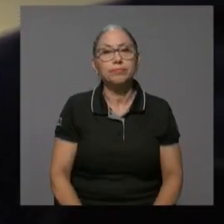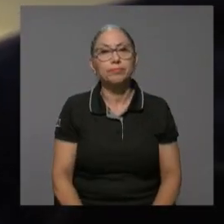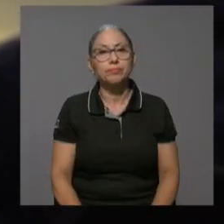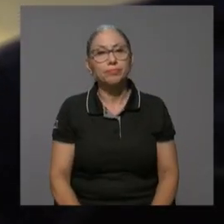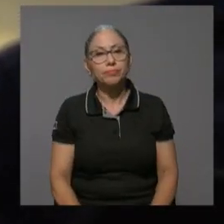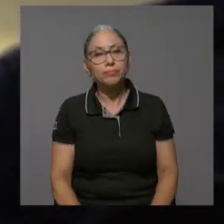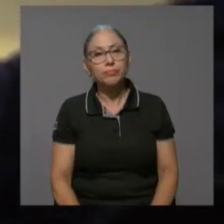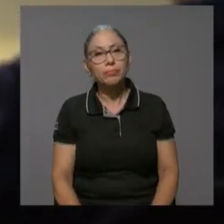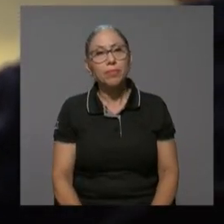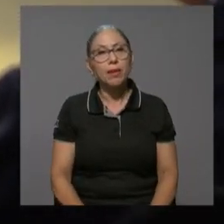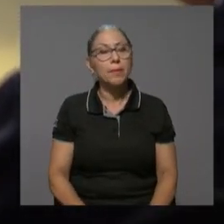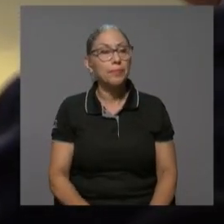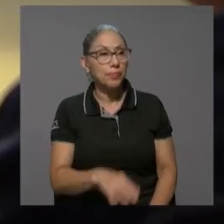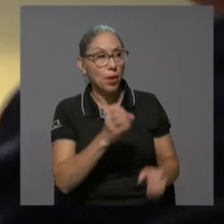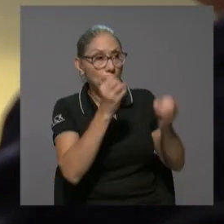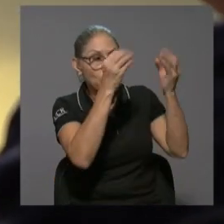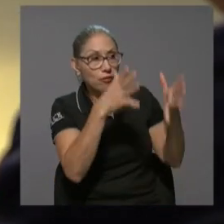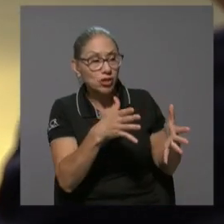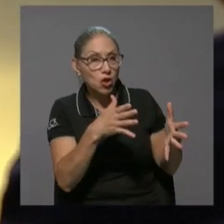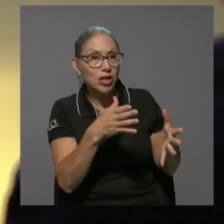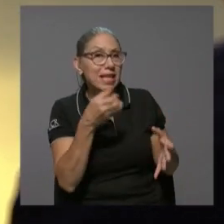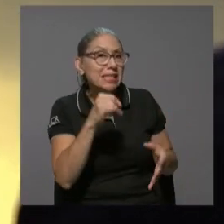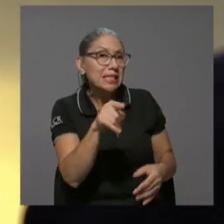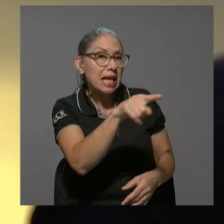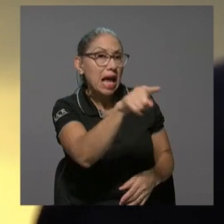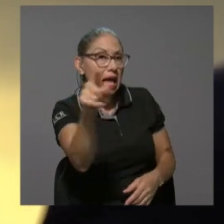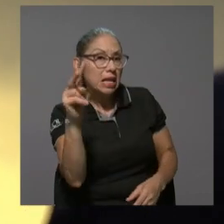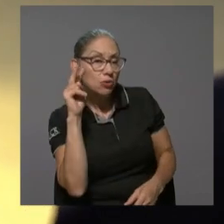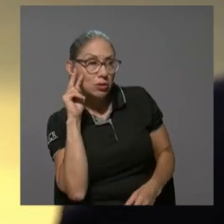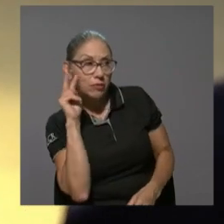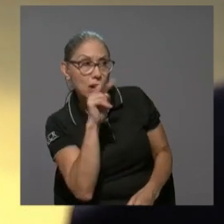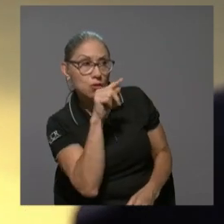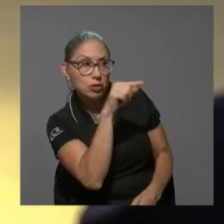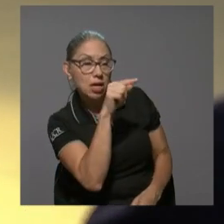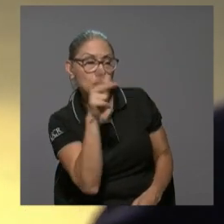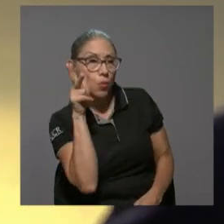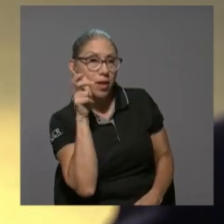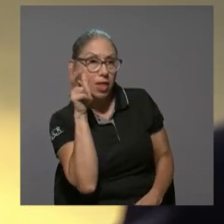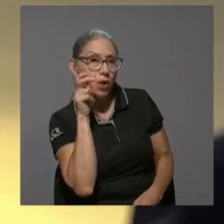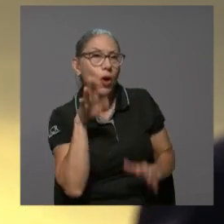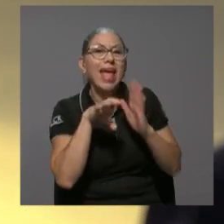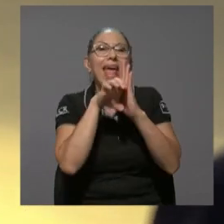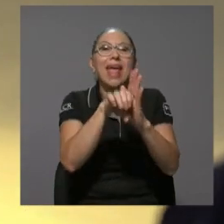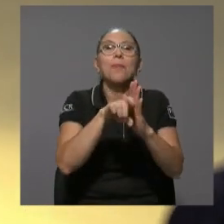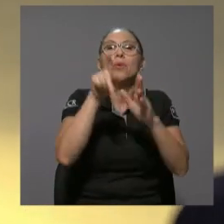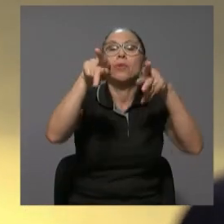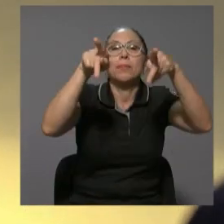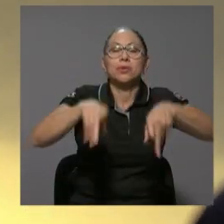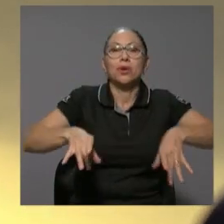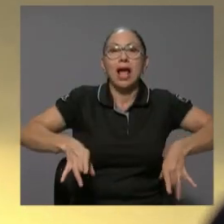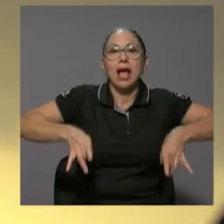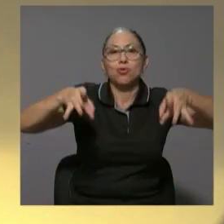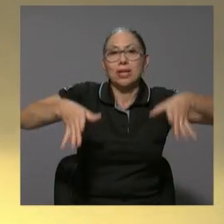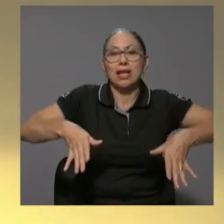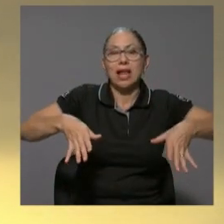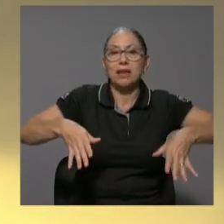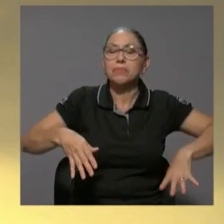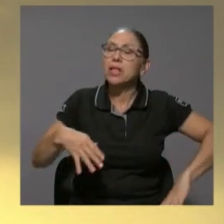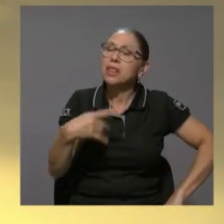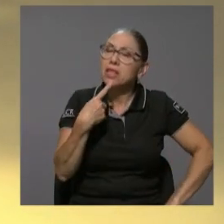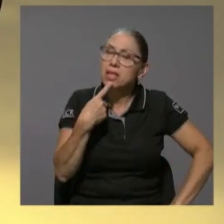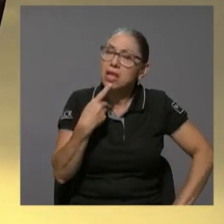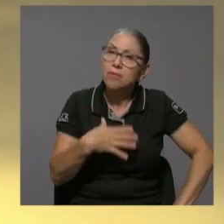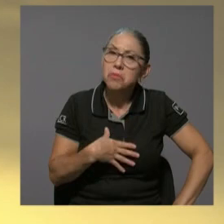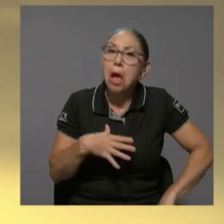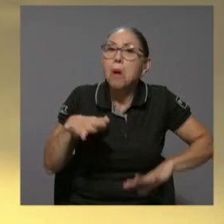estuviera oyendo y fuera, digamos, un australiano, diría, bueno, pues en el norte del continente, en el sur